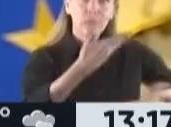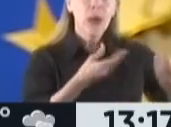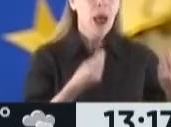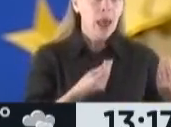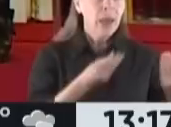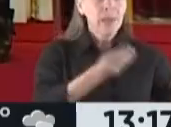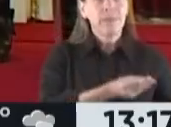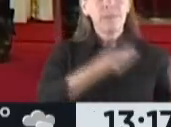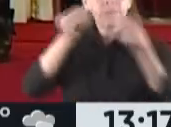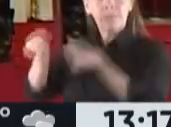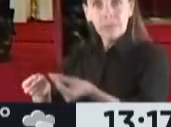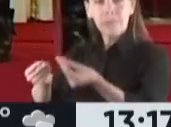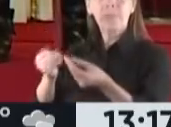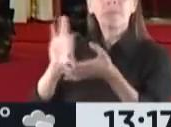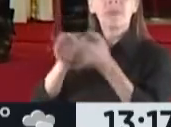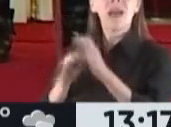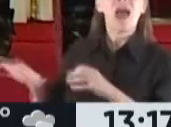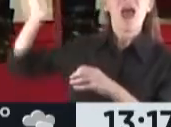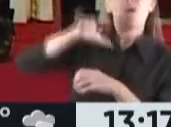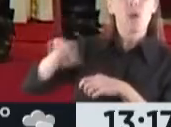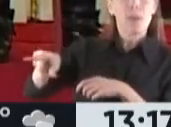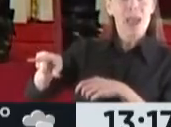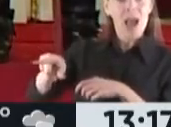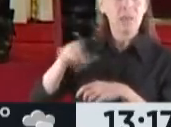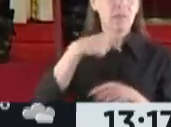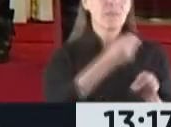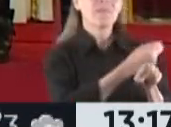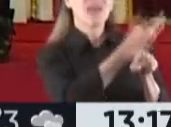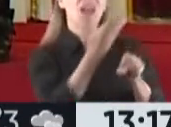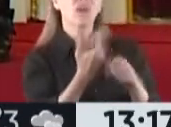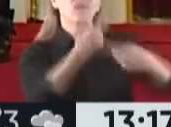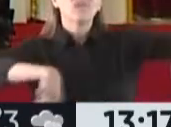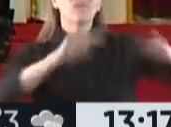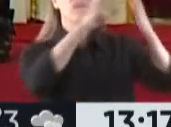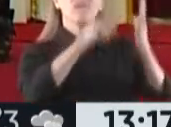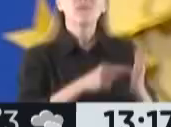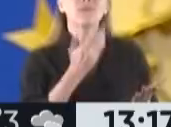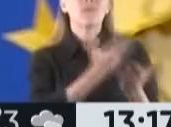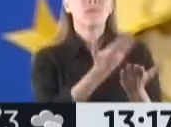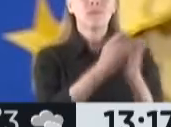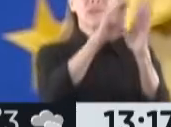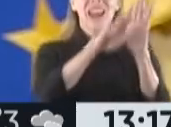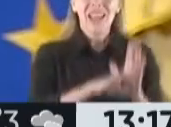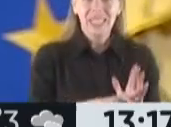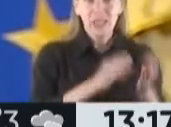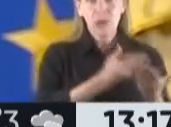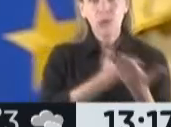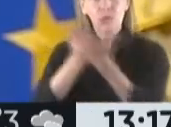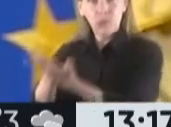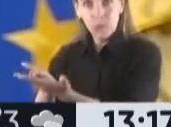la Unión Europea los requerimientos que el Mercosur hace, que básicamente tienen el